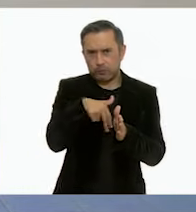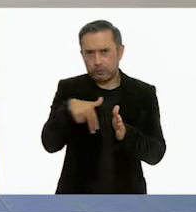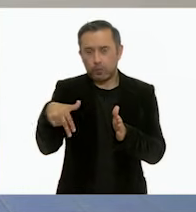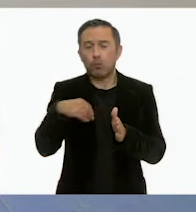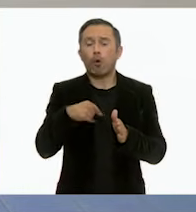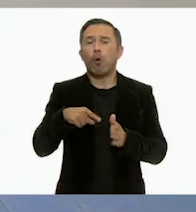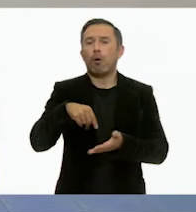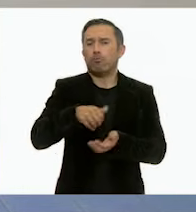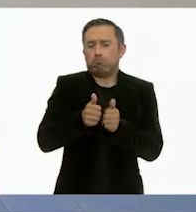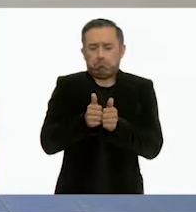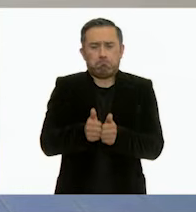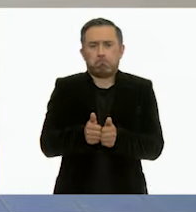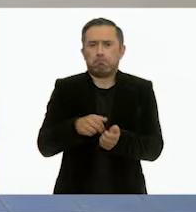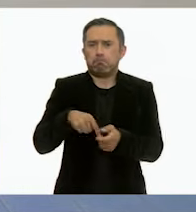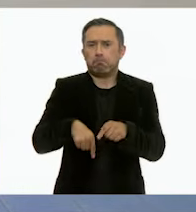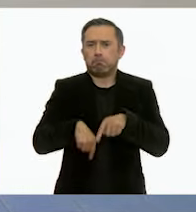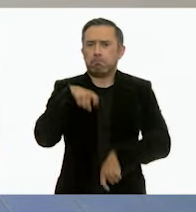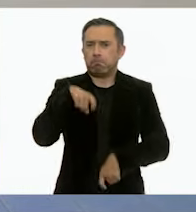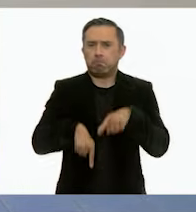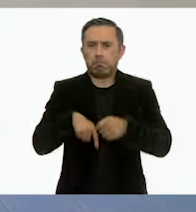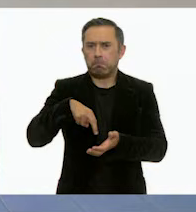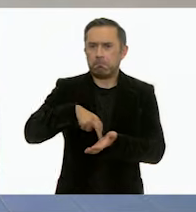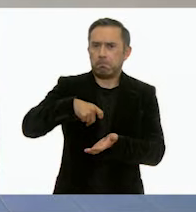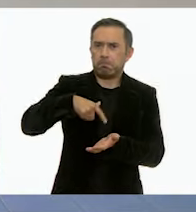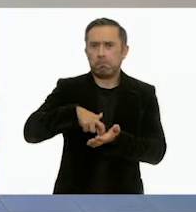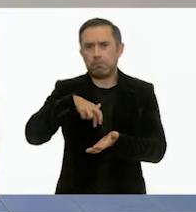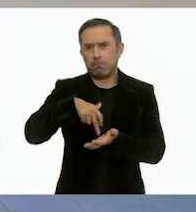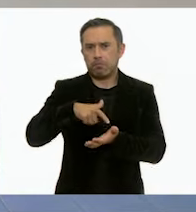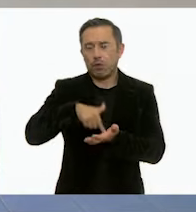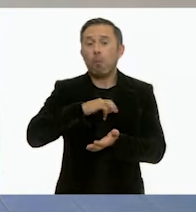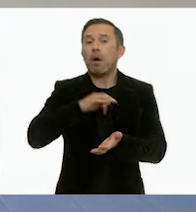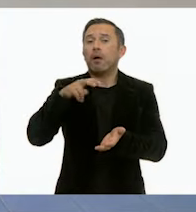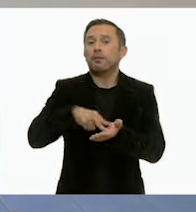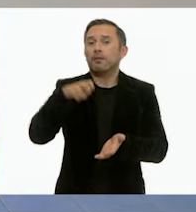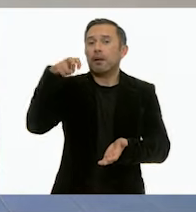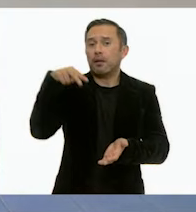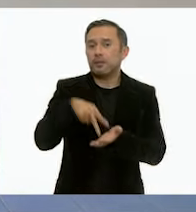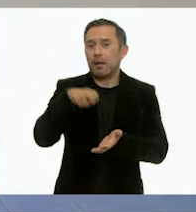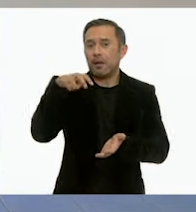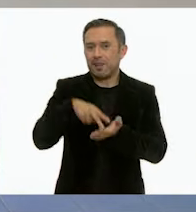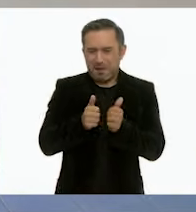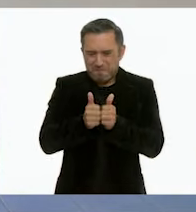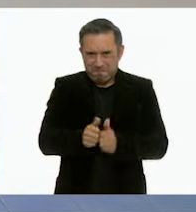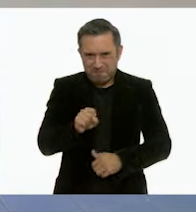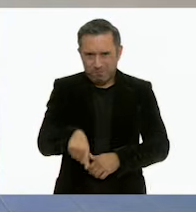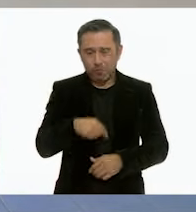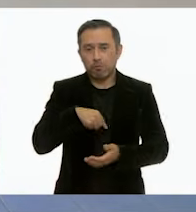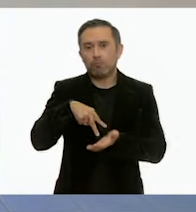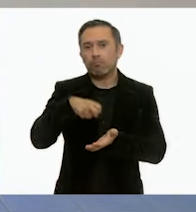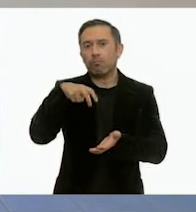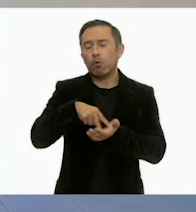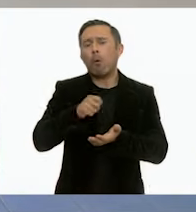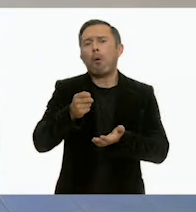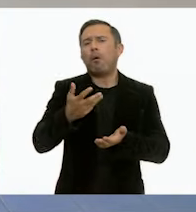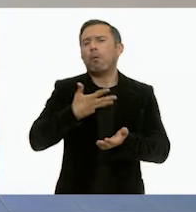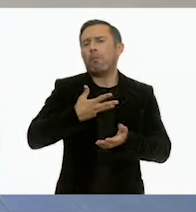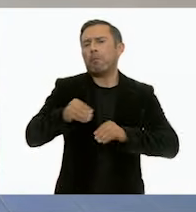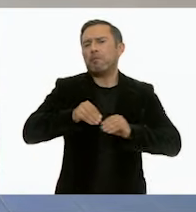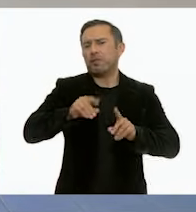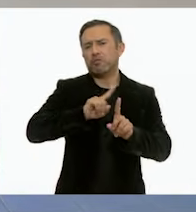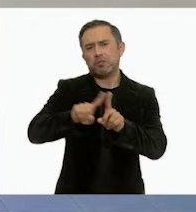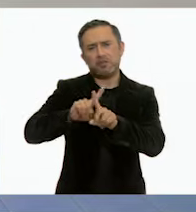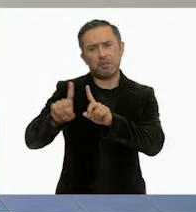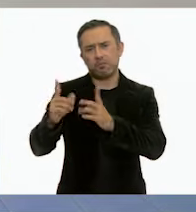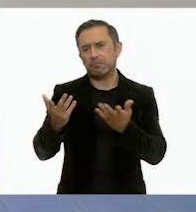lugar, podemos saltar en su lugar, podemos realizar una gama de movimientos diferentes, siempre y cuando,